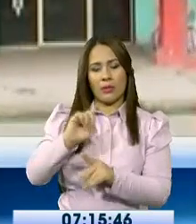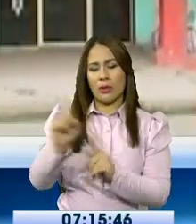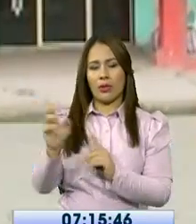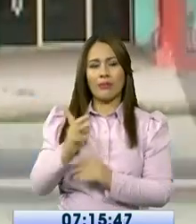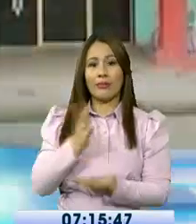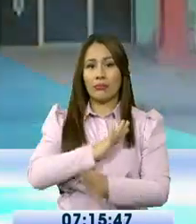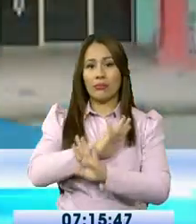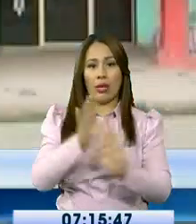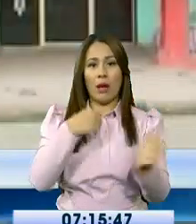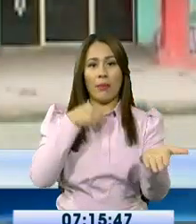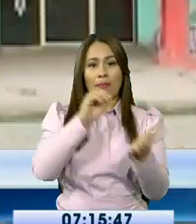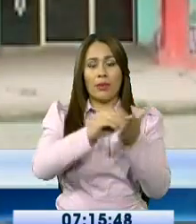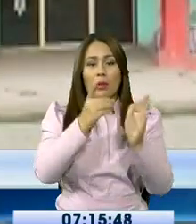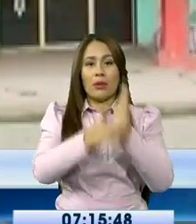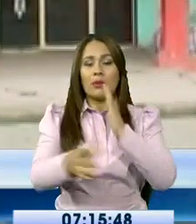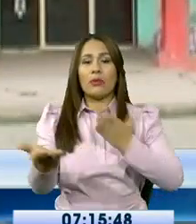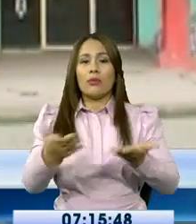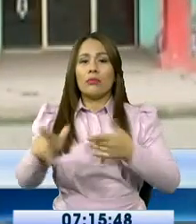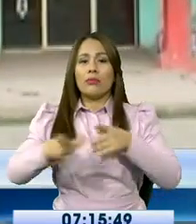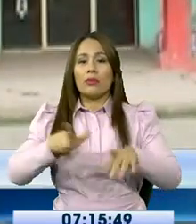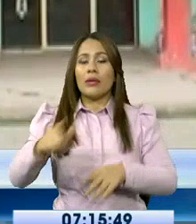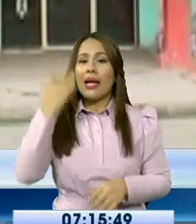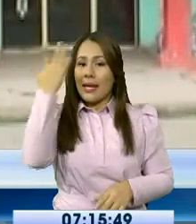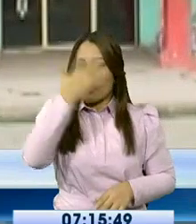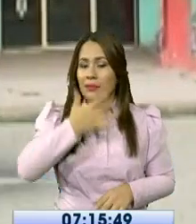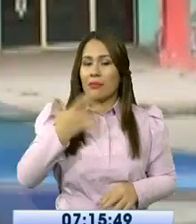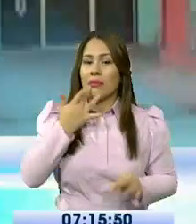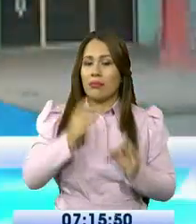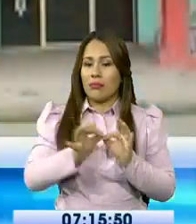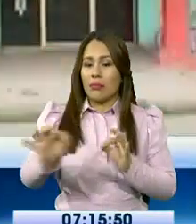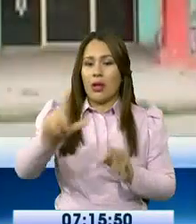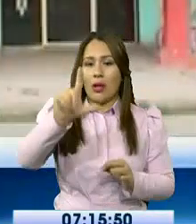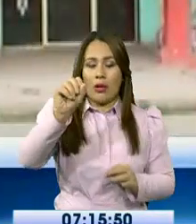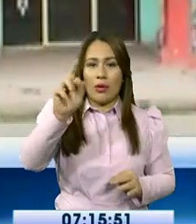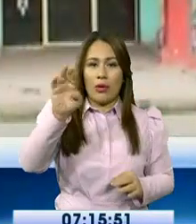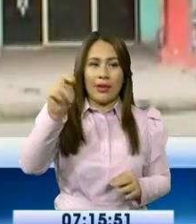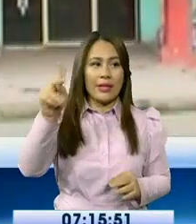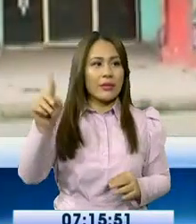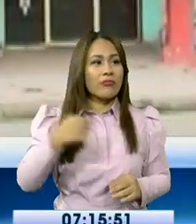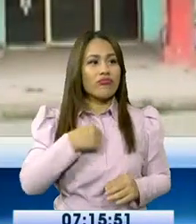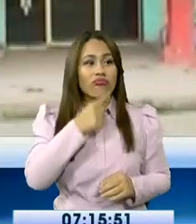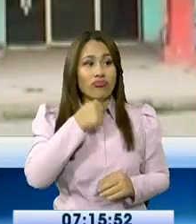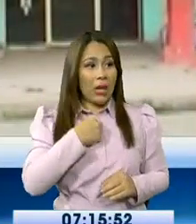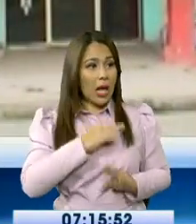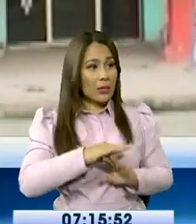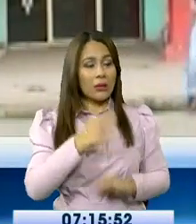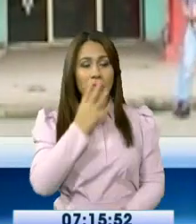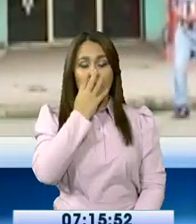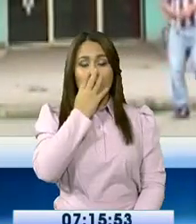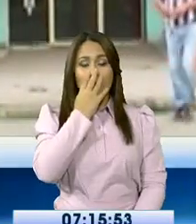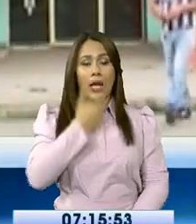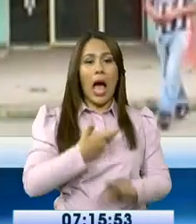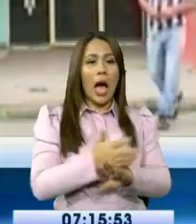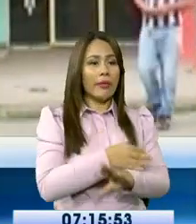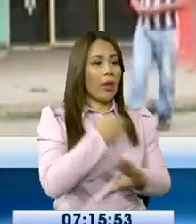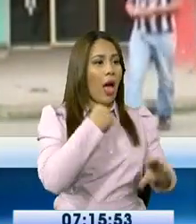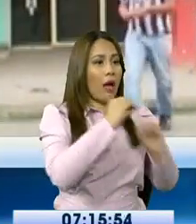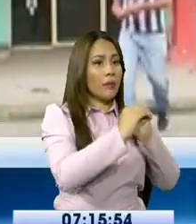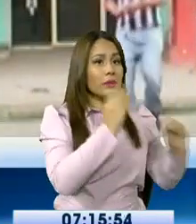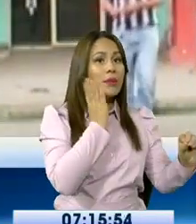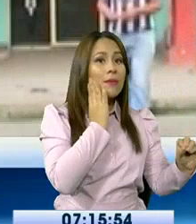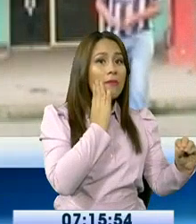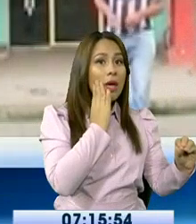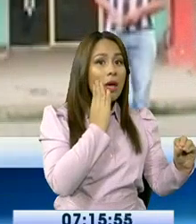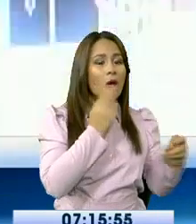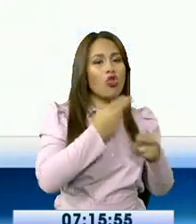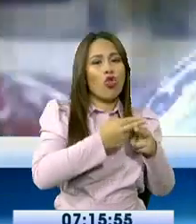la Fiscalía del Cantón San Lorenzo. El menor, antes de caer en estado de coma, reveló los nombres de quienes supuestamente